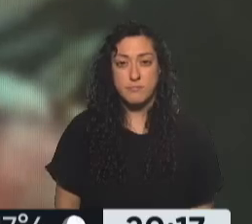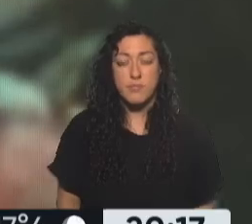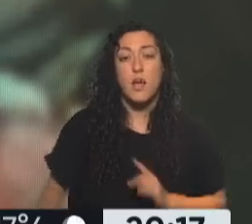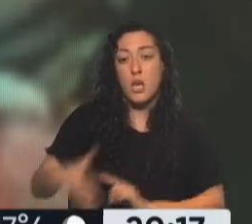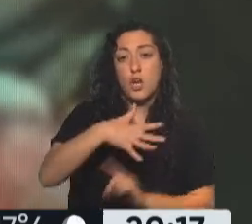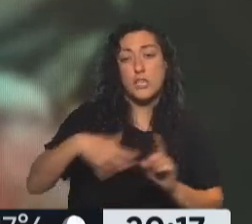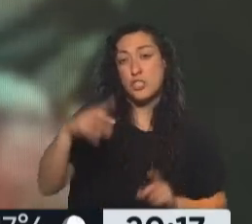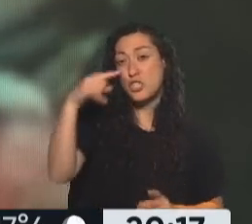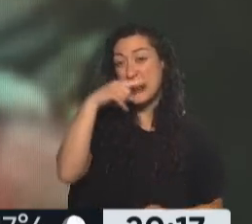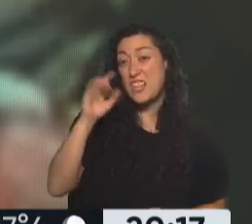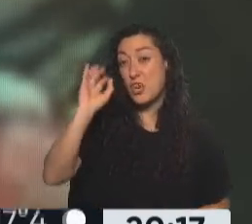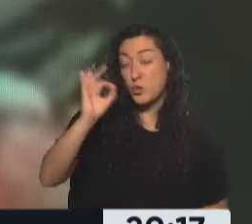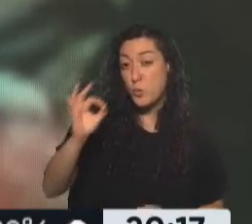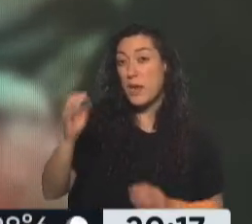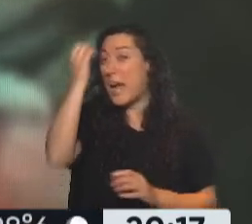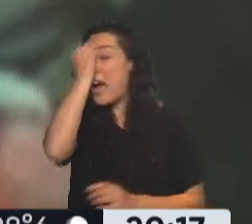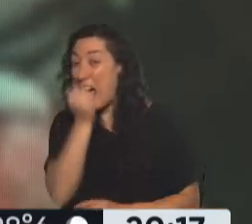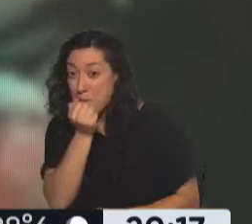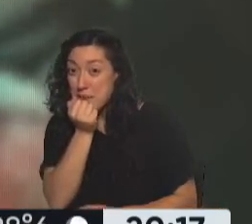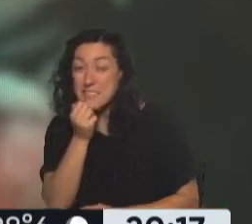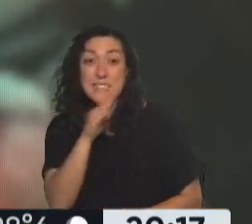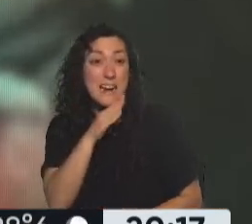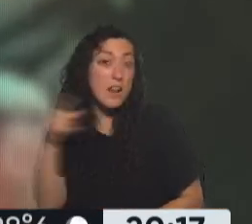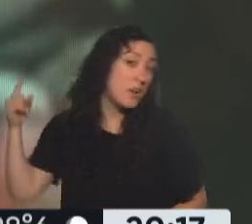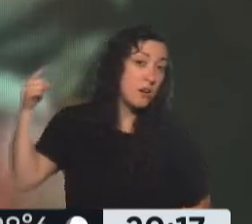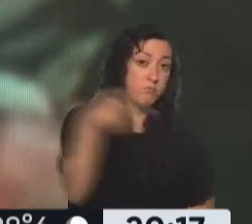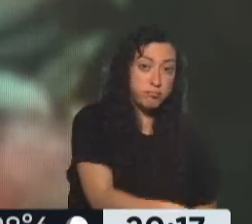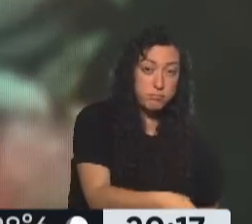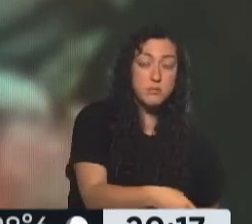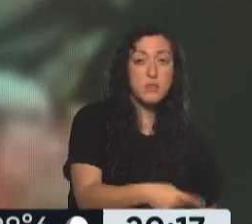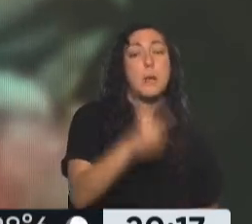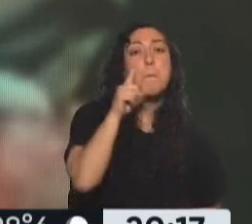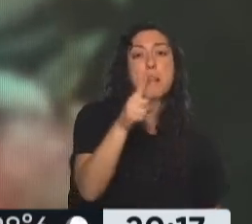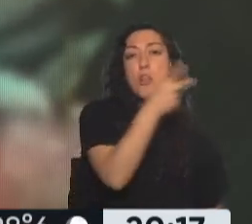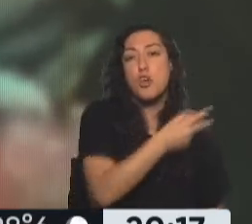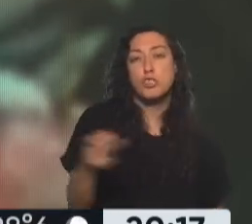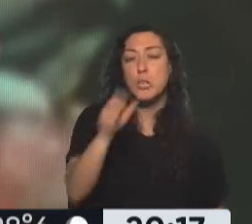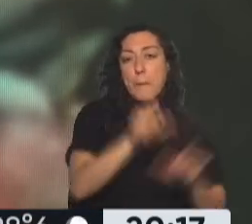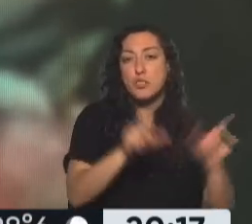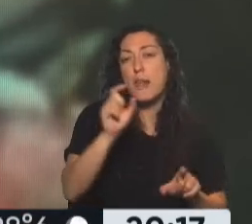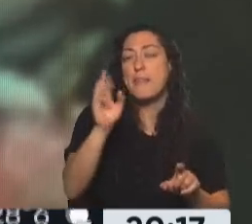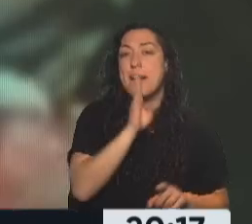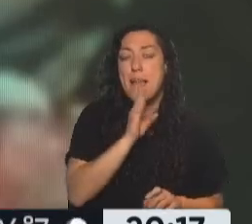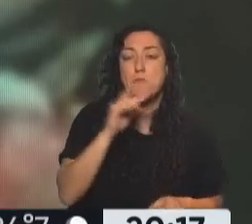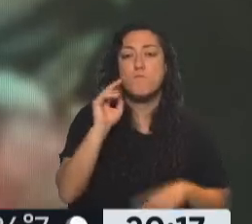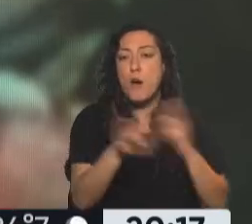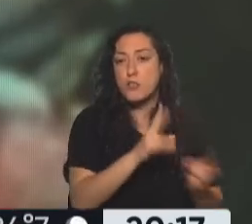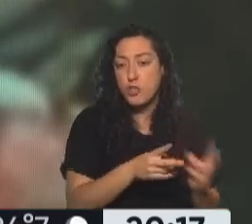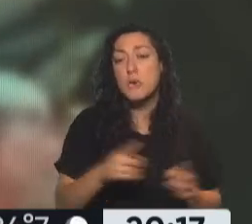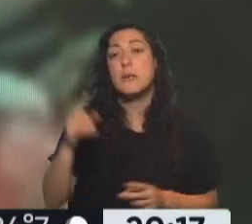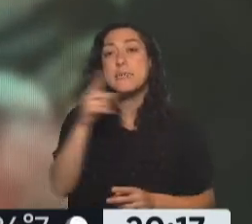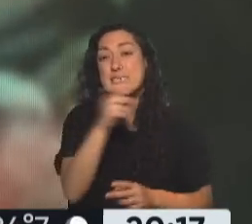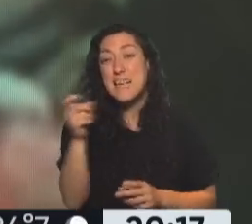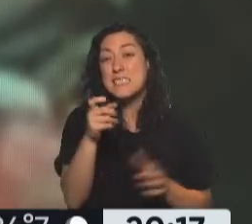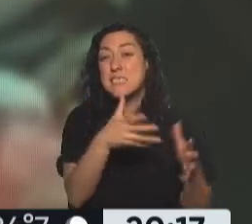desde el 7 de octubre, cuando el Hamas atacó a Israel, asesinó a más de 1200 israelíes y al día de hoy mantiene a más de 100